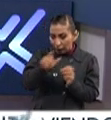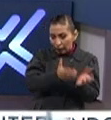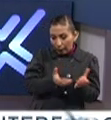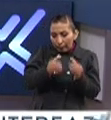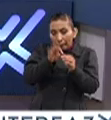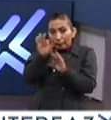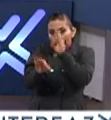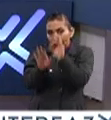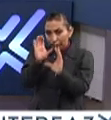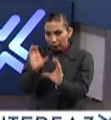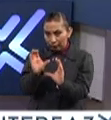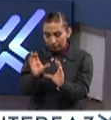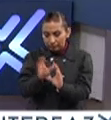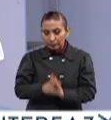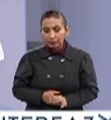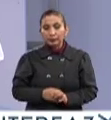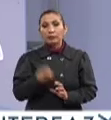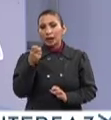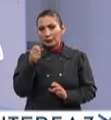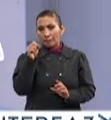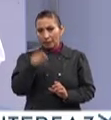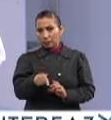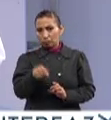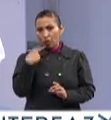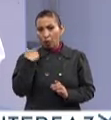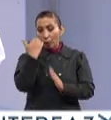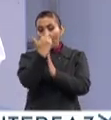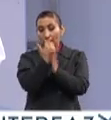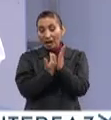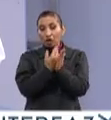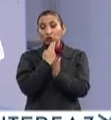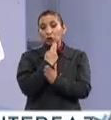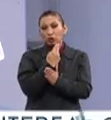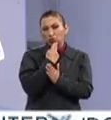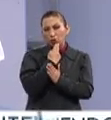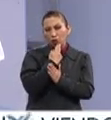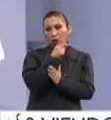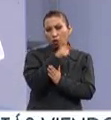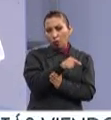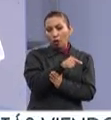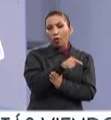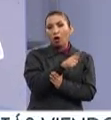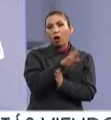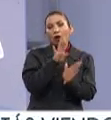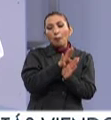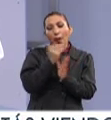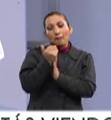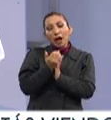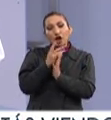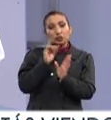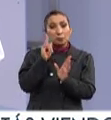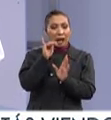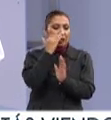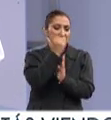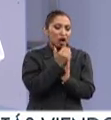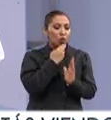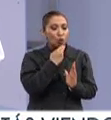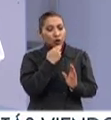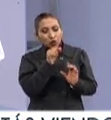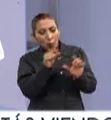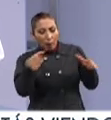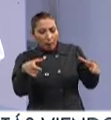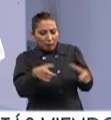a un manejo adecuado. Entonces, en esa parte de la reducción en la fuente, pues tendríamos ya una menor cantidad de pilas que se